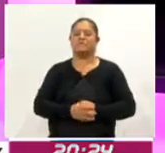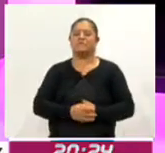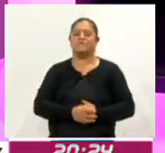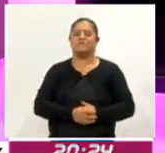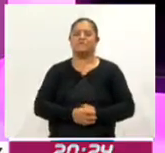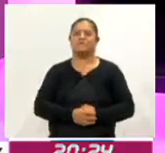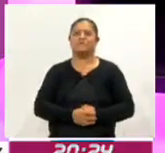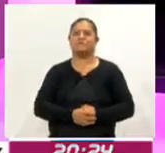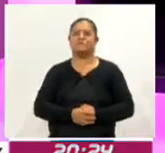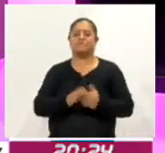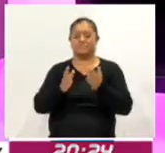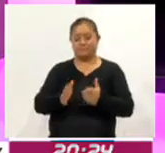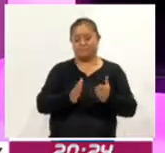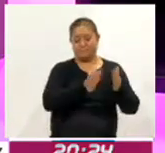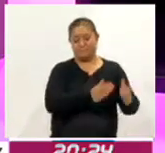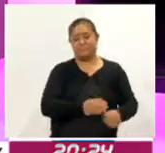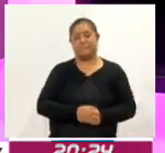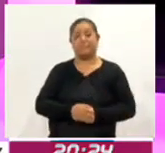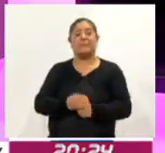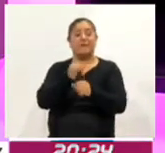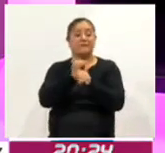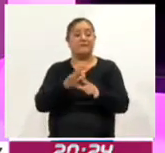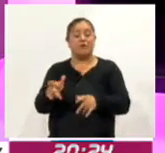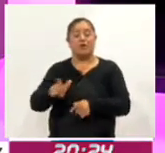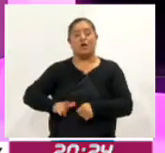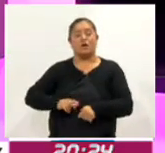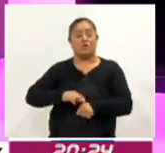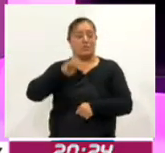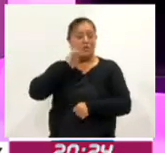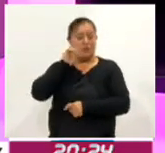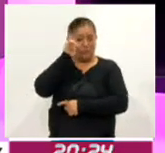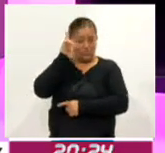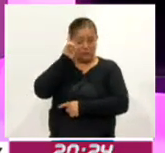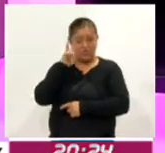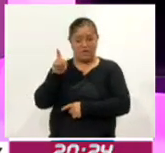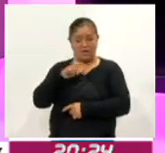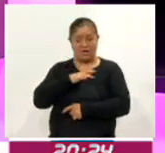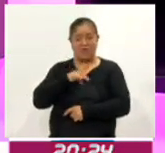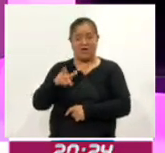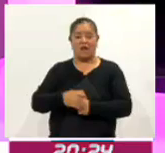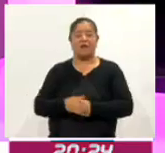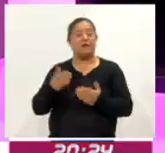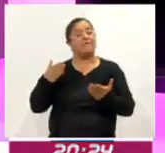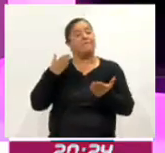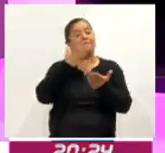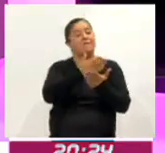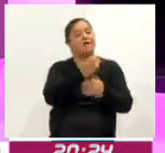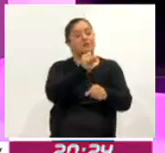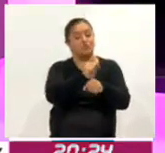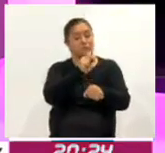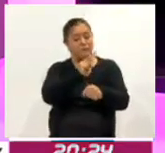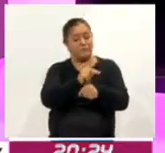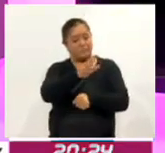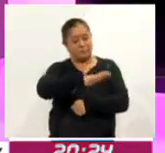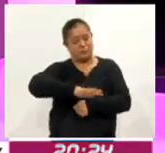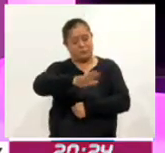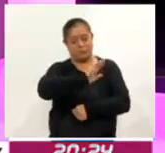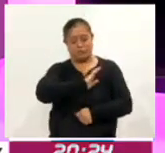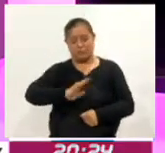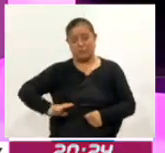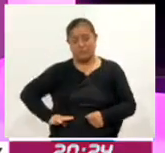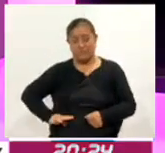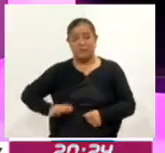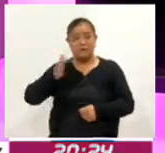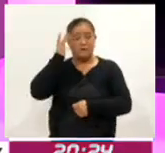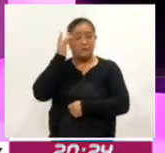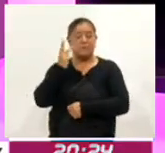En otra información, la gobernadora Lorena Cuellar Cisneros realizó una visita de supervisión al municipio de San Pablo